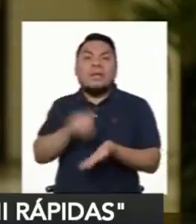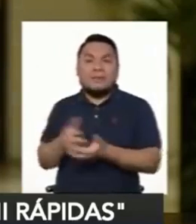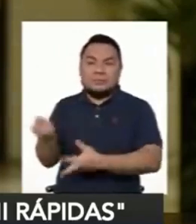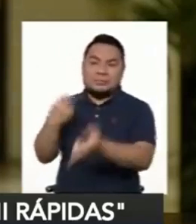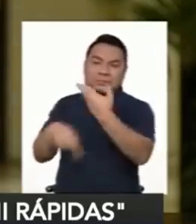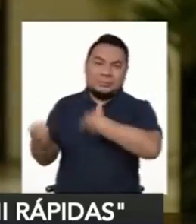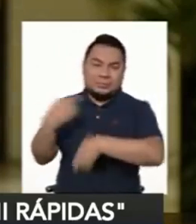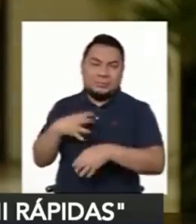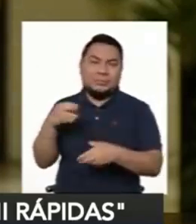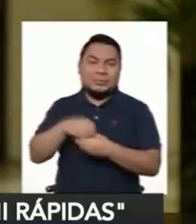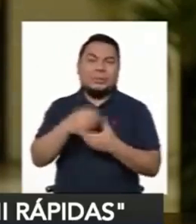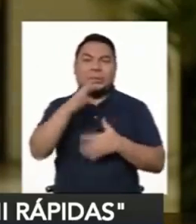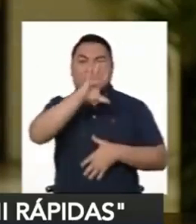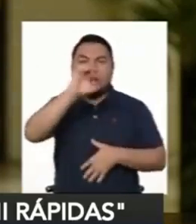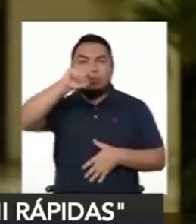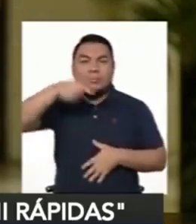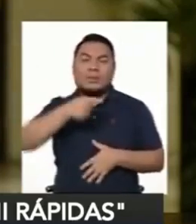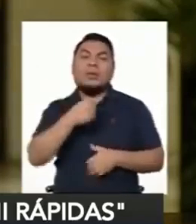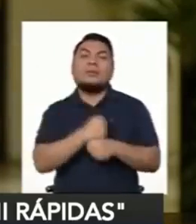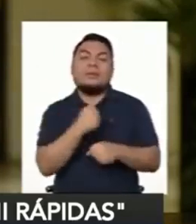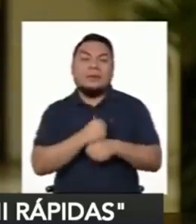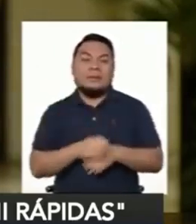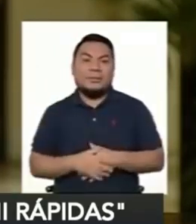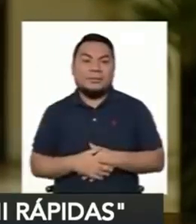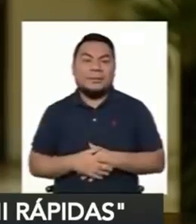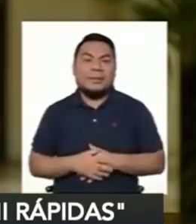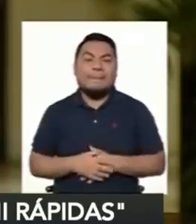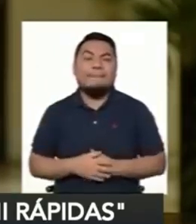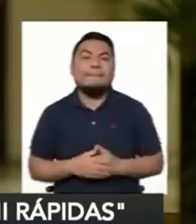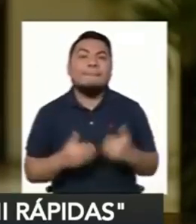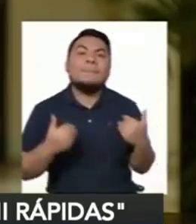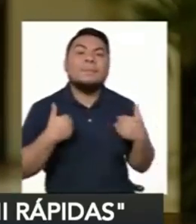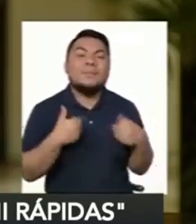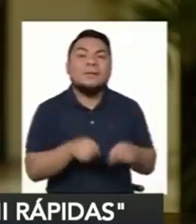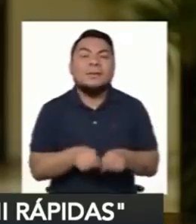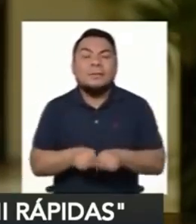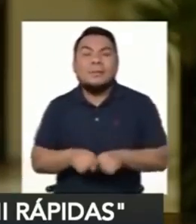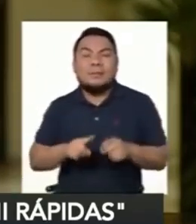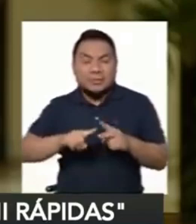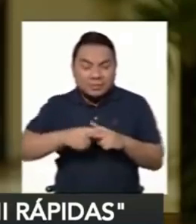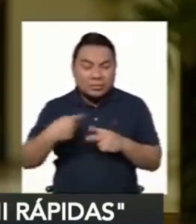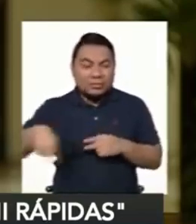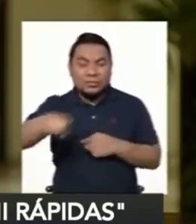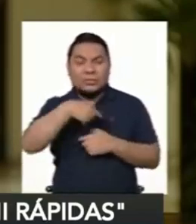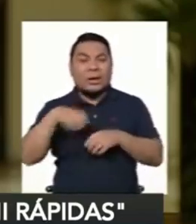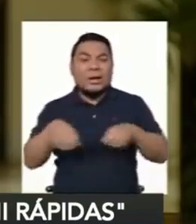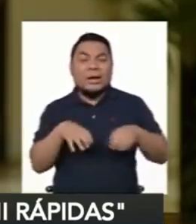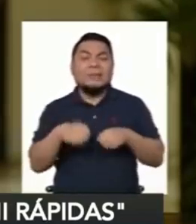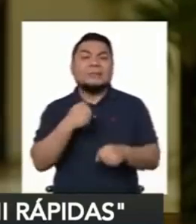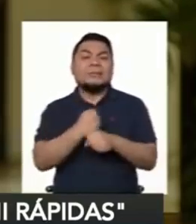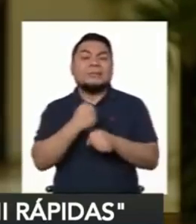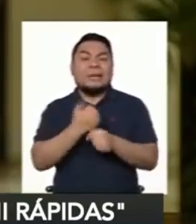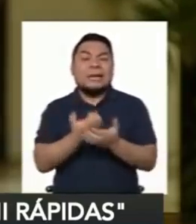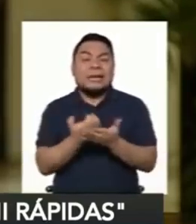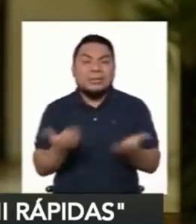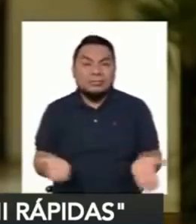eso son 500.000 puestos de trabajo. Tenemos que reanudar estas actividades